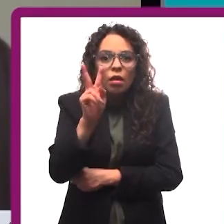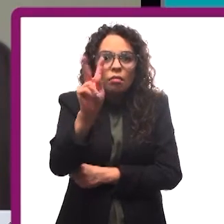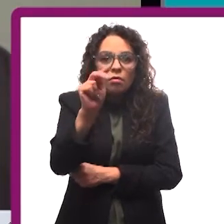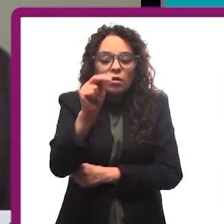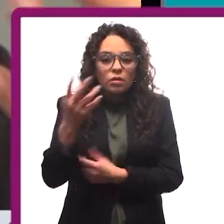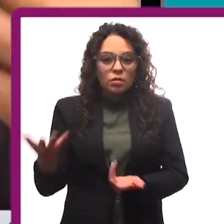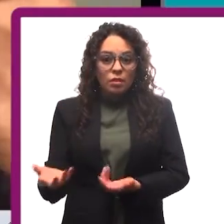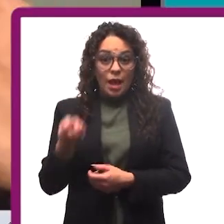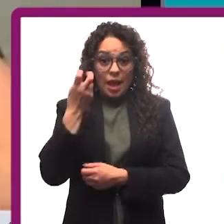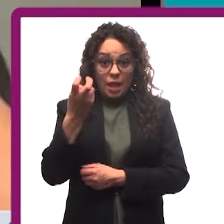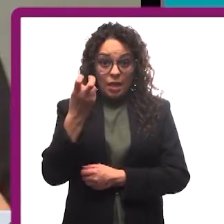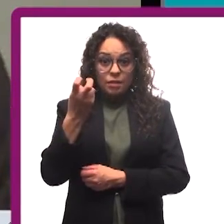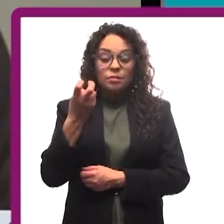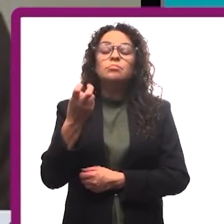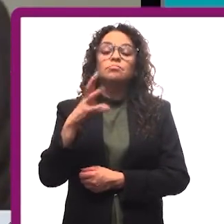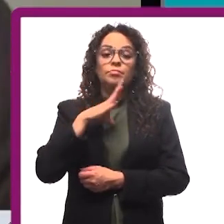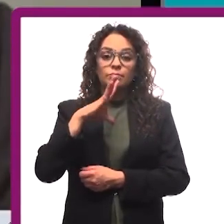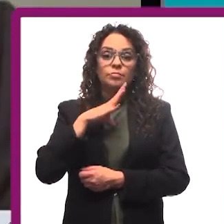tienen esa